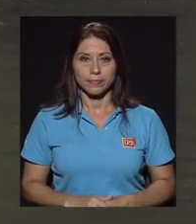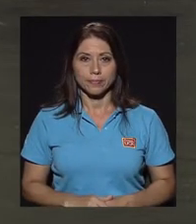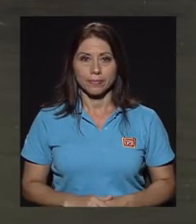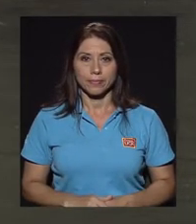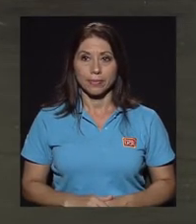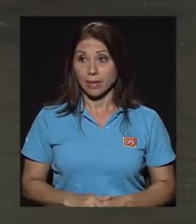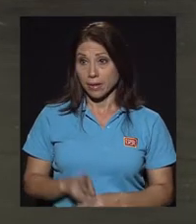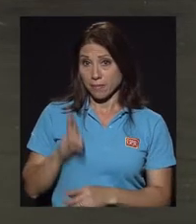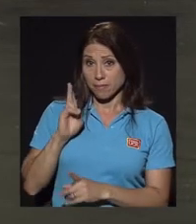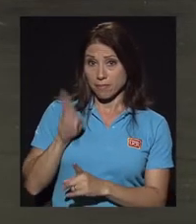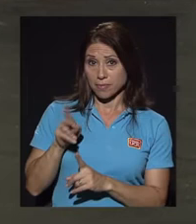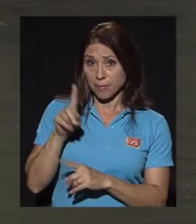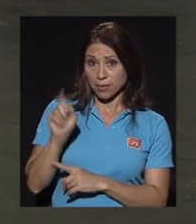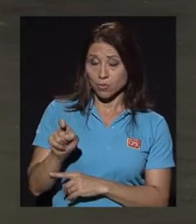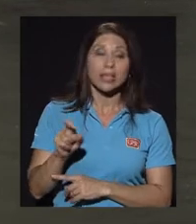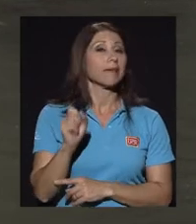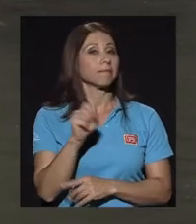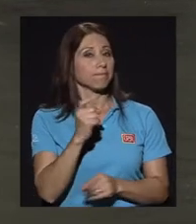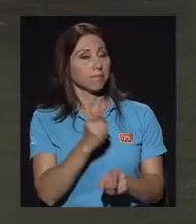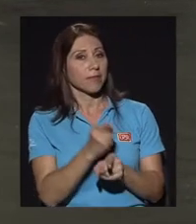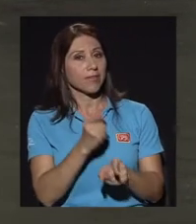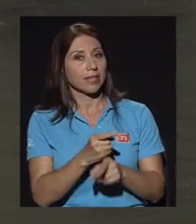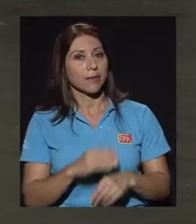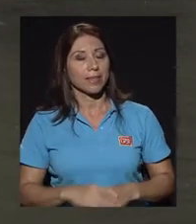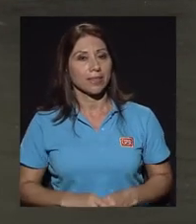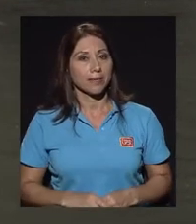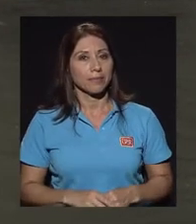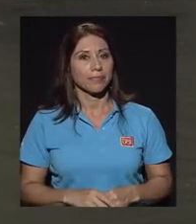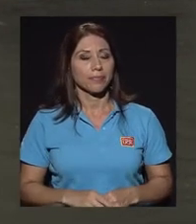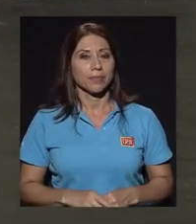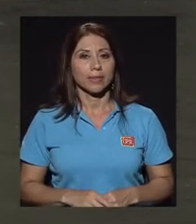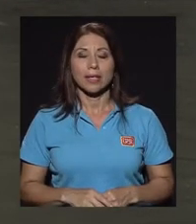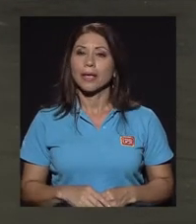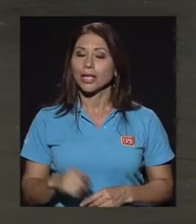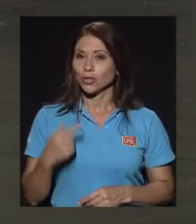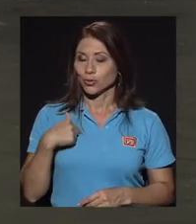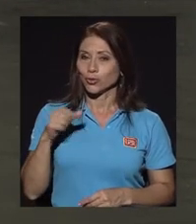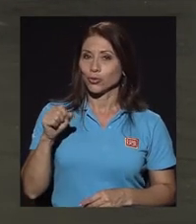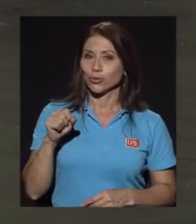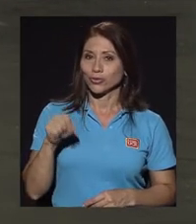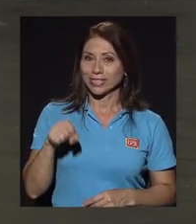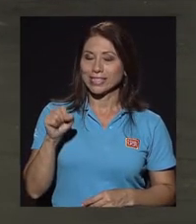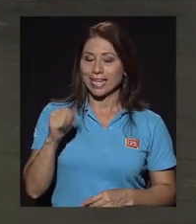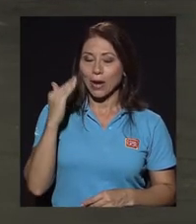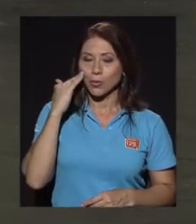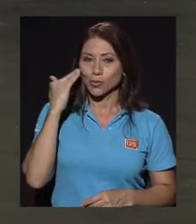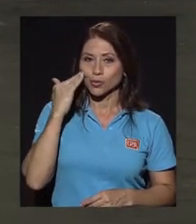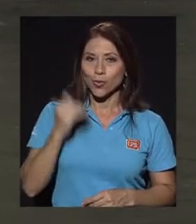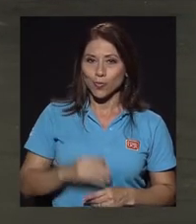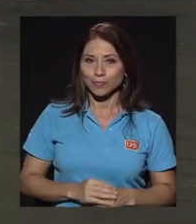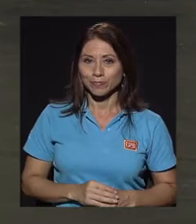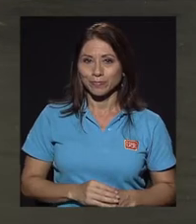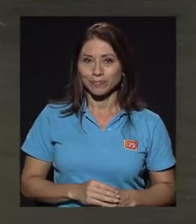Con la misma pregunta. Con la misma pregunta, efectivamente. Yo sí la conozco.